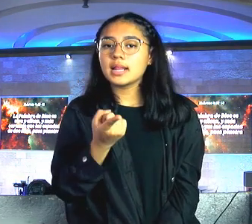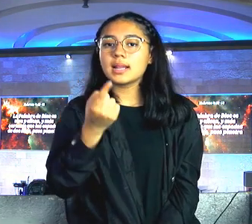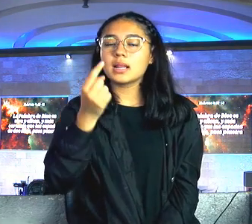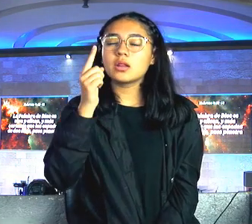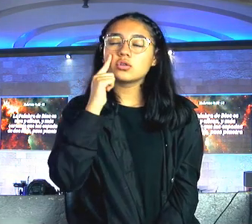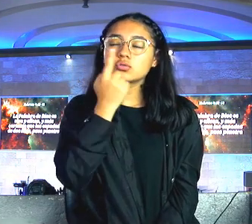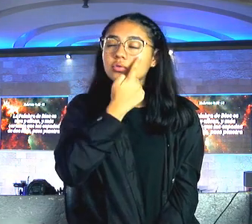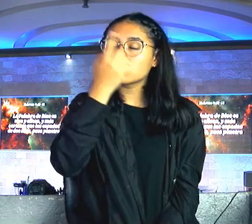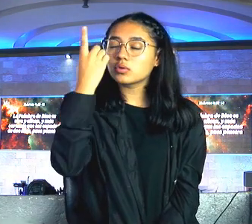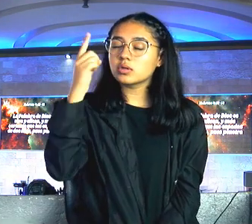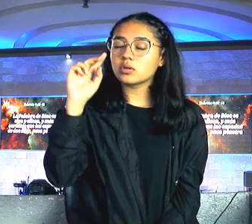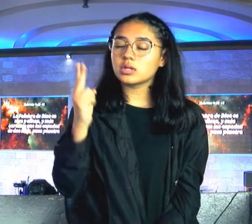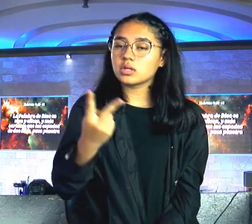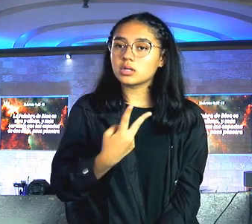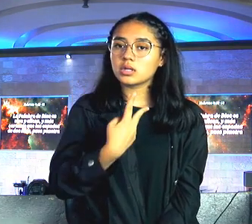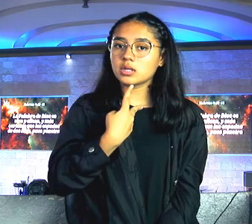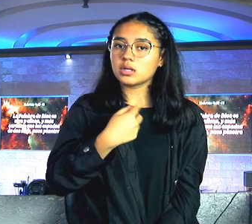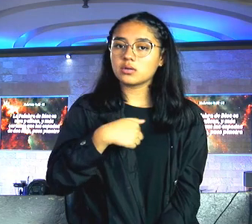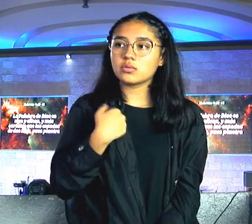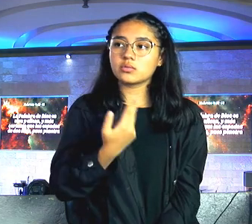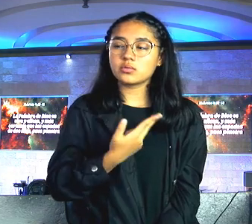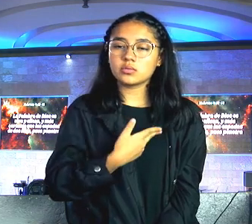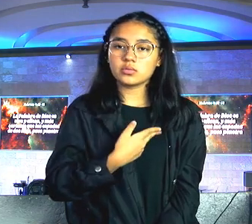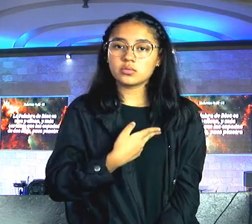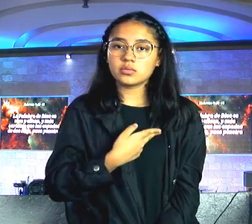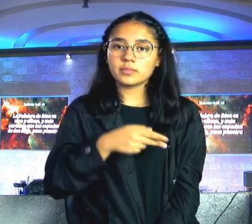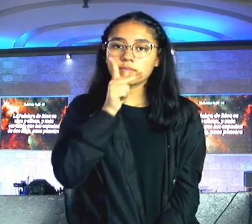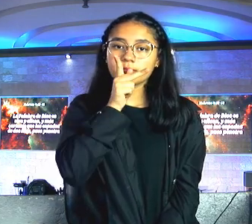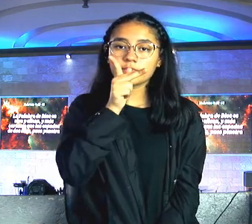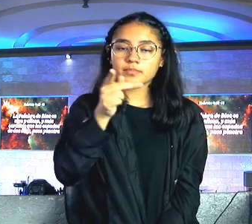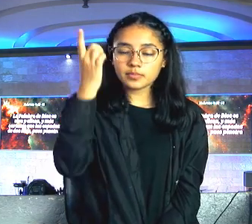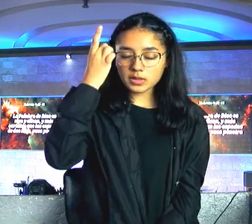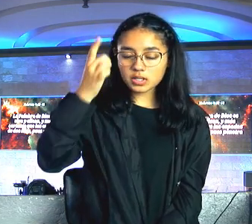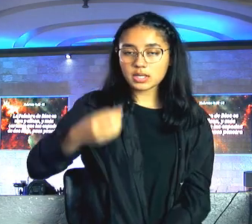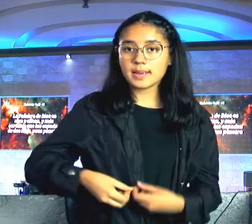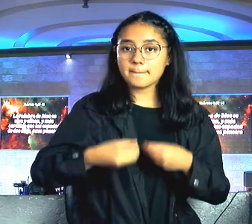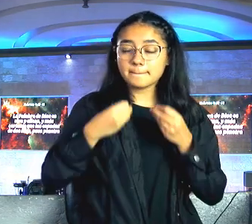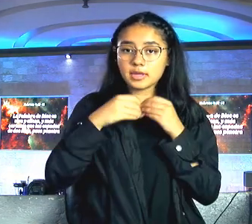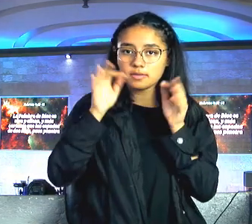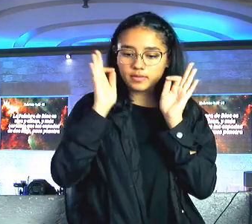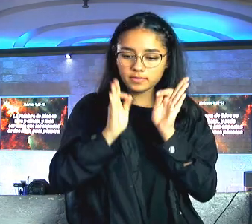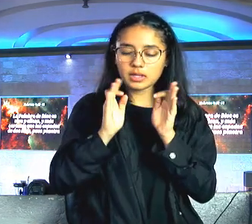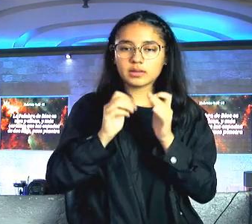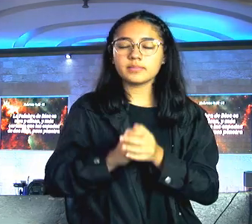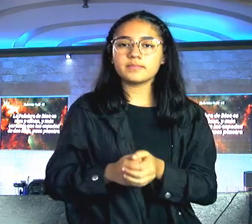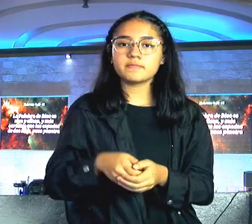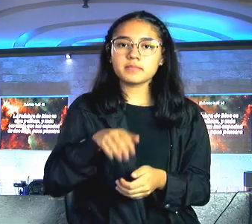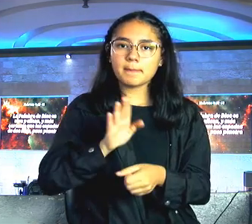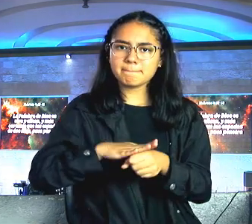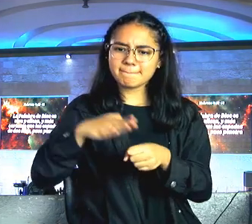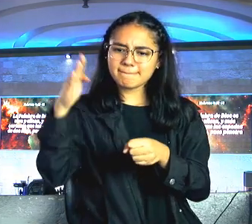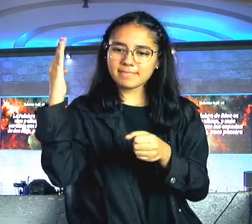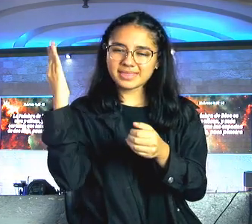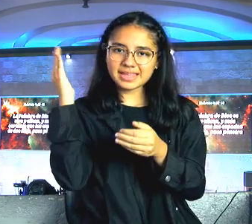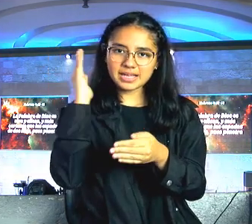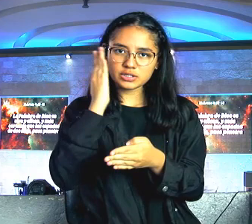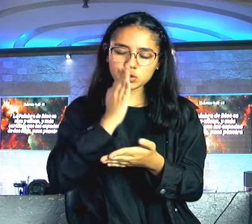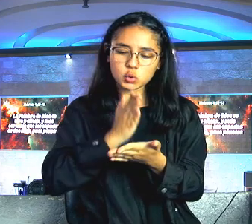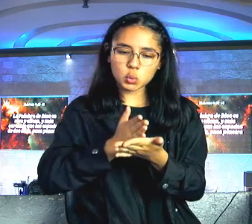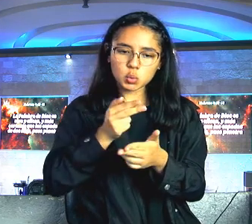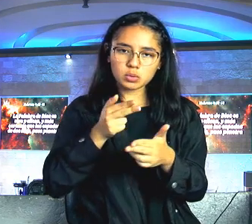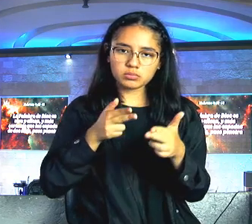nosotros. Dice, la palabra de Dios es viva y eficaz, y más cortante que las espadas de dos